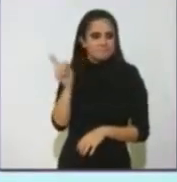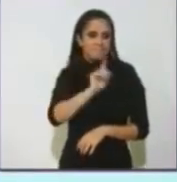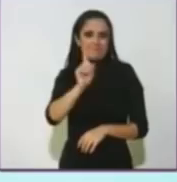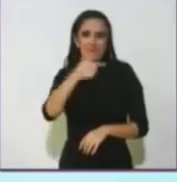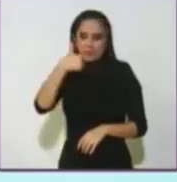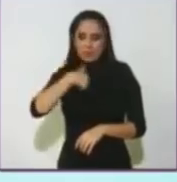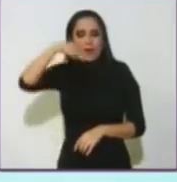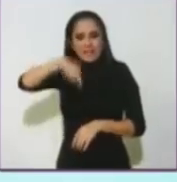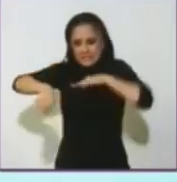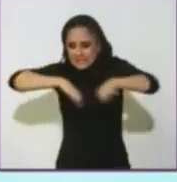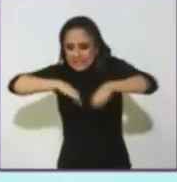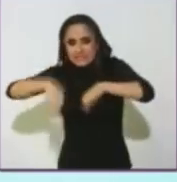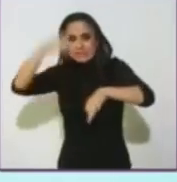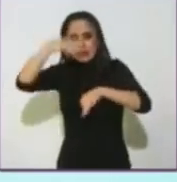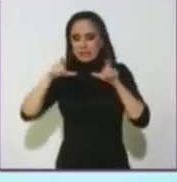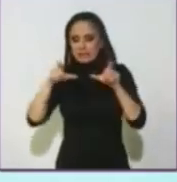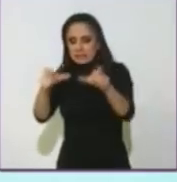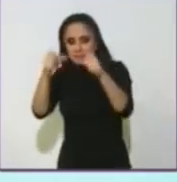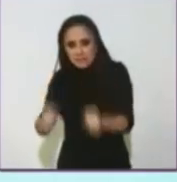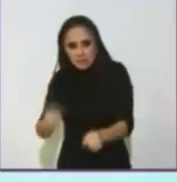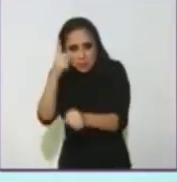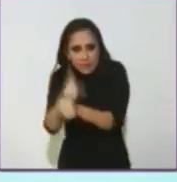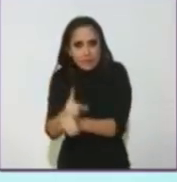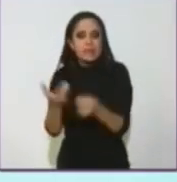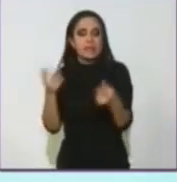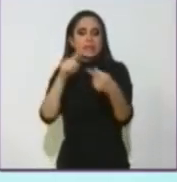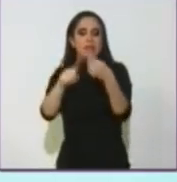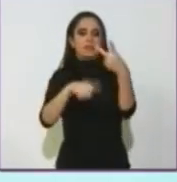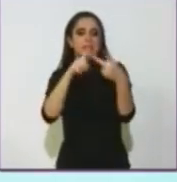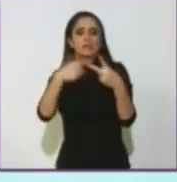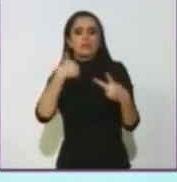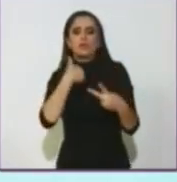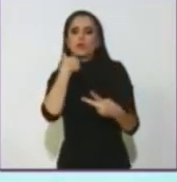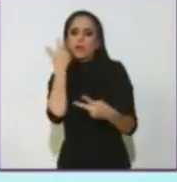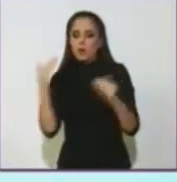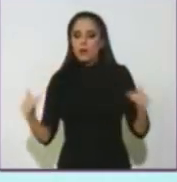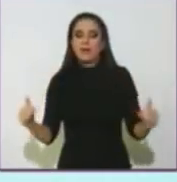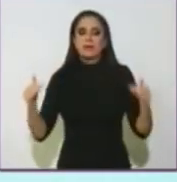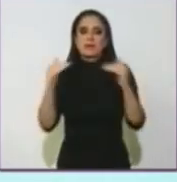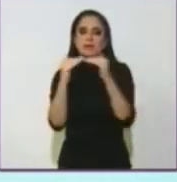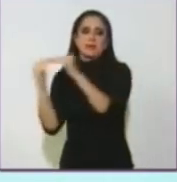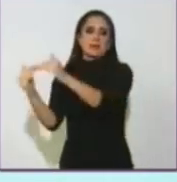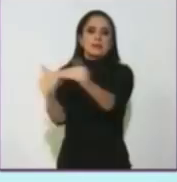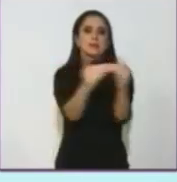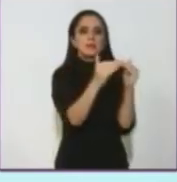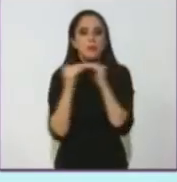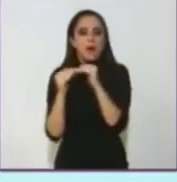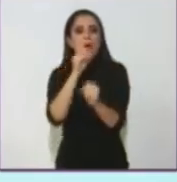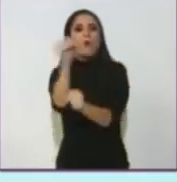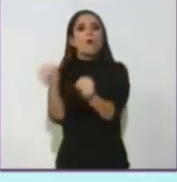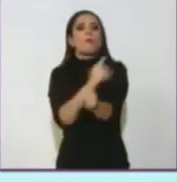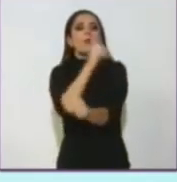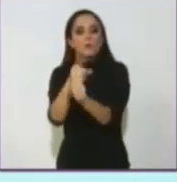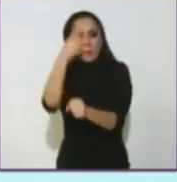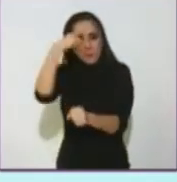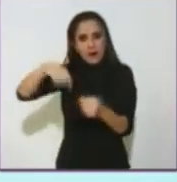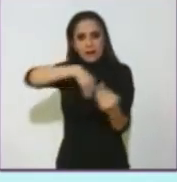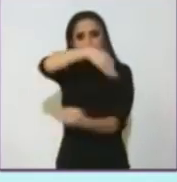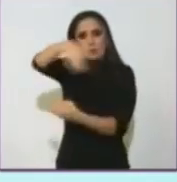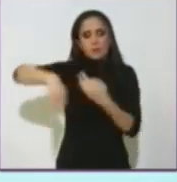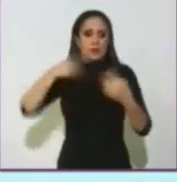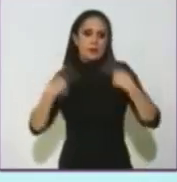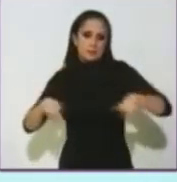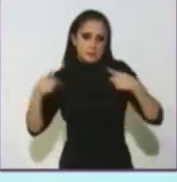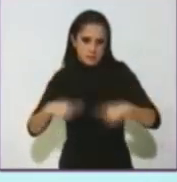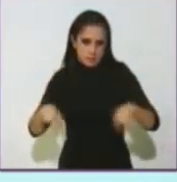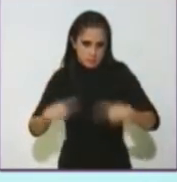ciudad voy a darle seguridad a esta ciudad y voy a poner en igualdad de circunstancias y en igualdad de oportunidades a todos los ciudadanos